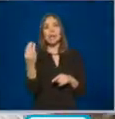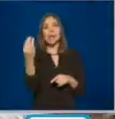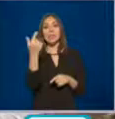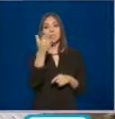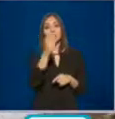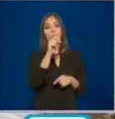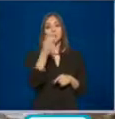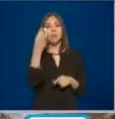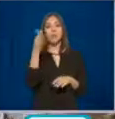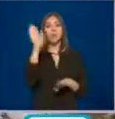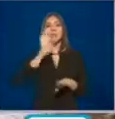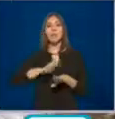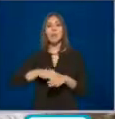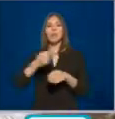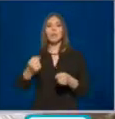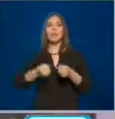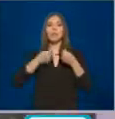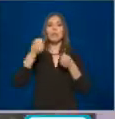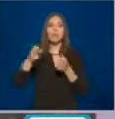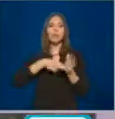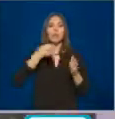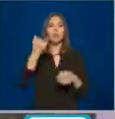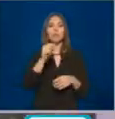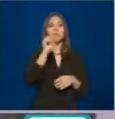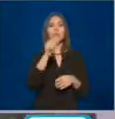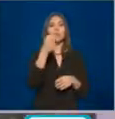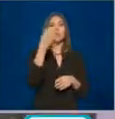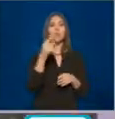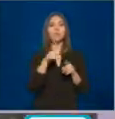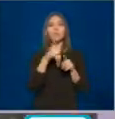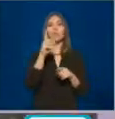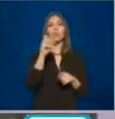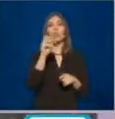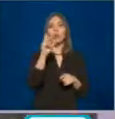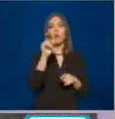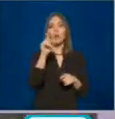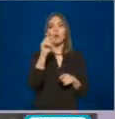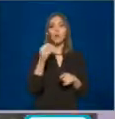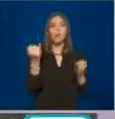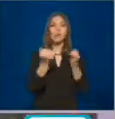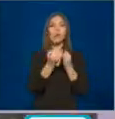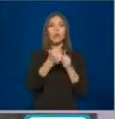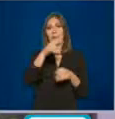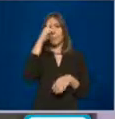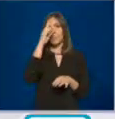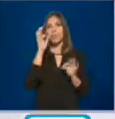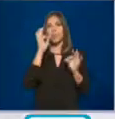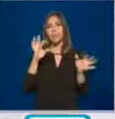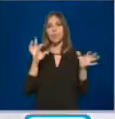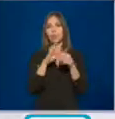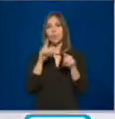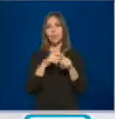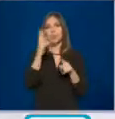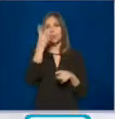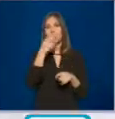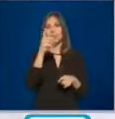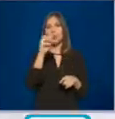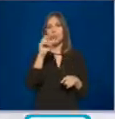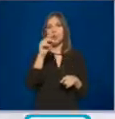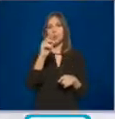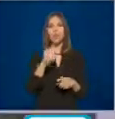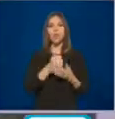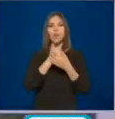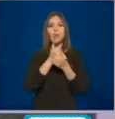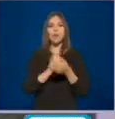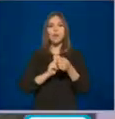es más rubio Más que rubio. el 6, Más y el claro. punto 3 es que es dorado, que también nos va muy bien a las mexicanas los Sí. dorados, porque nos ayuda a que nuestra